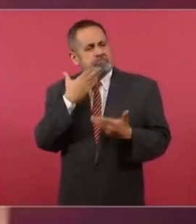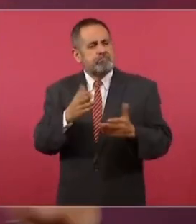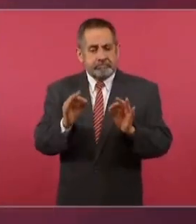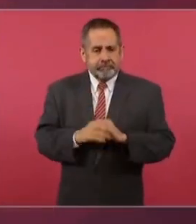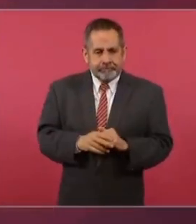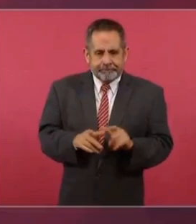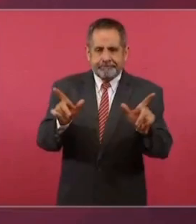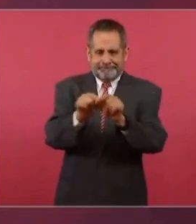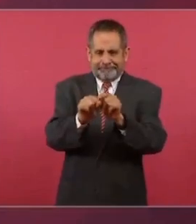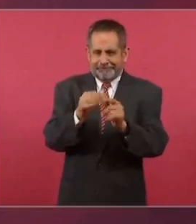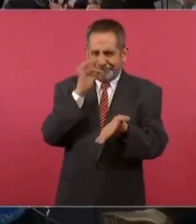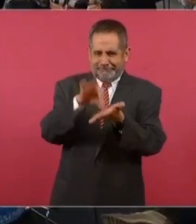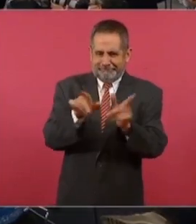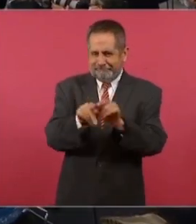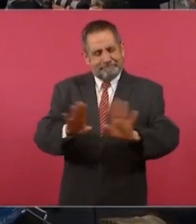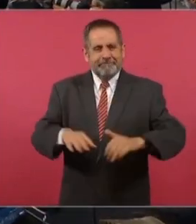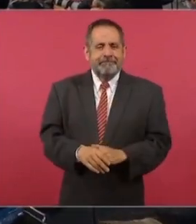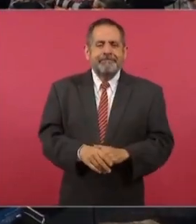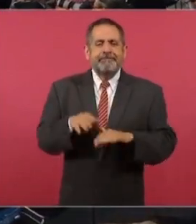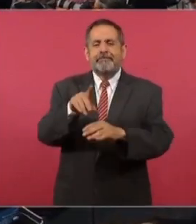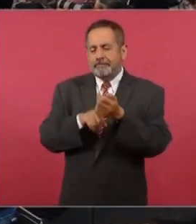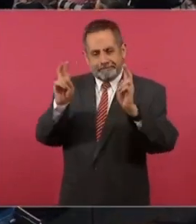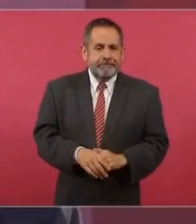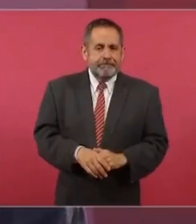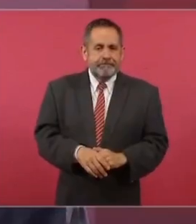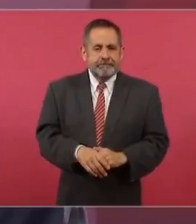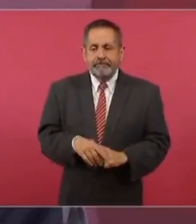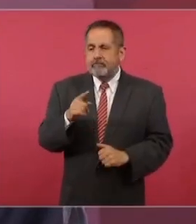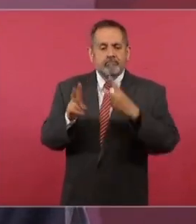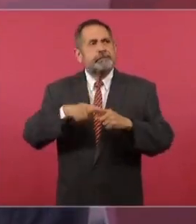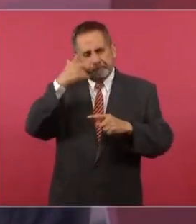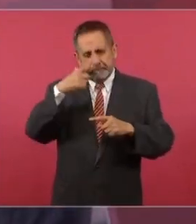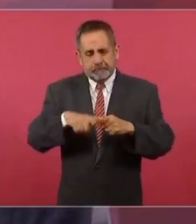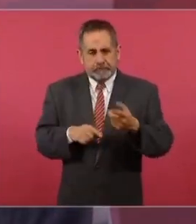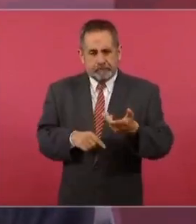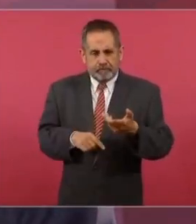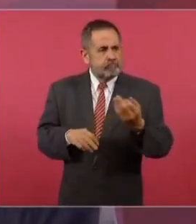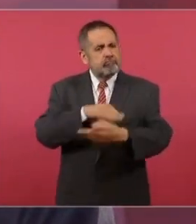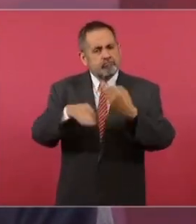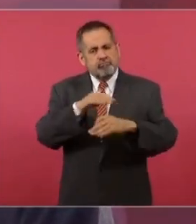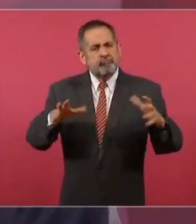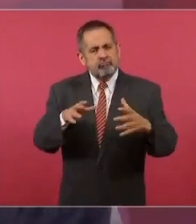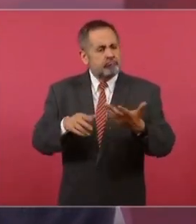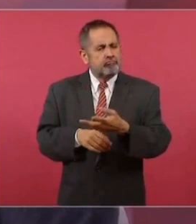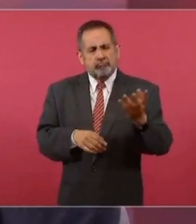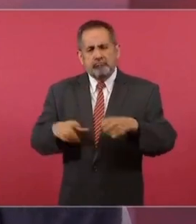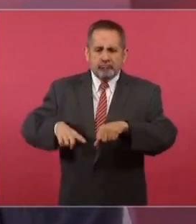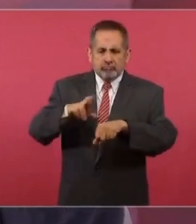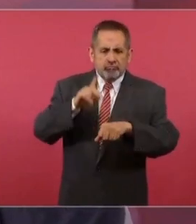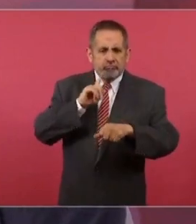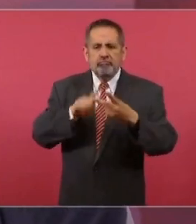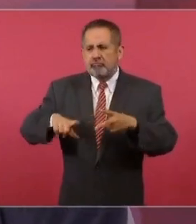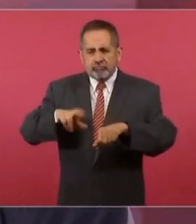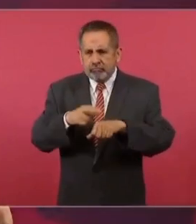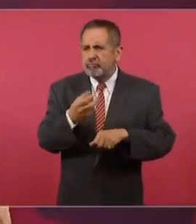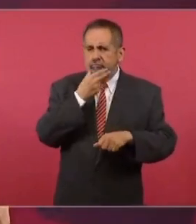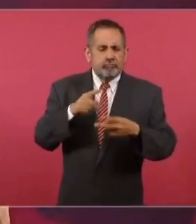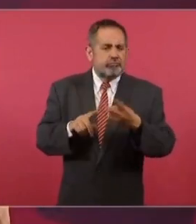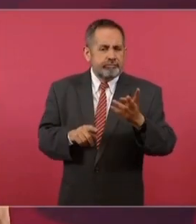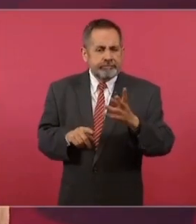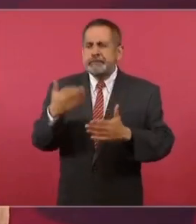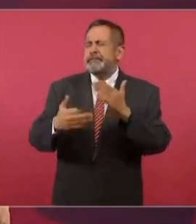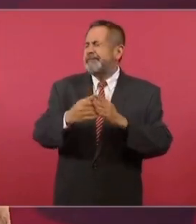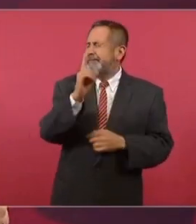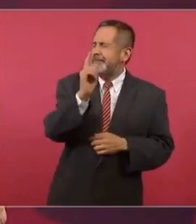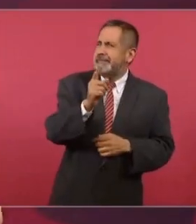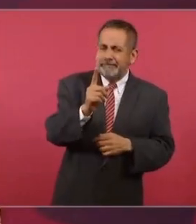pero pues ya no puedo hablar más sobre el tema. Asistieron todos, gobernadoras, gobernadores,